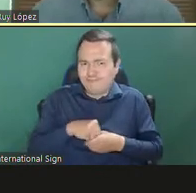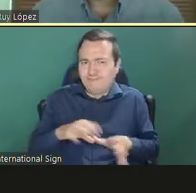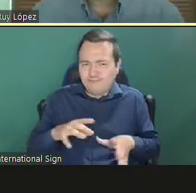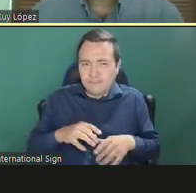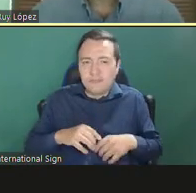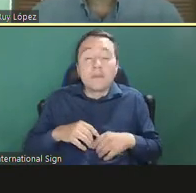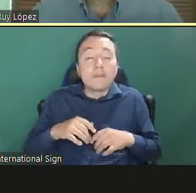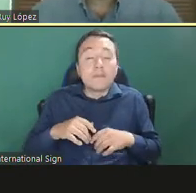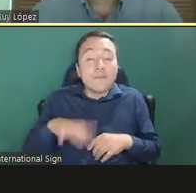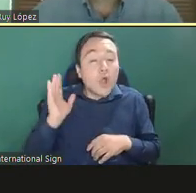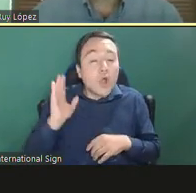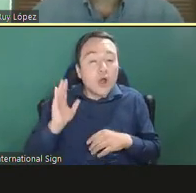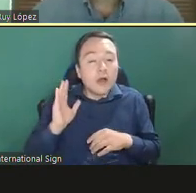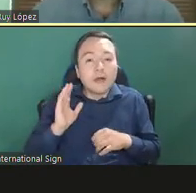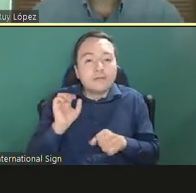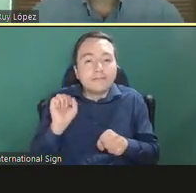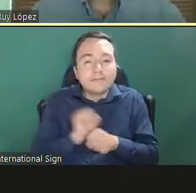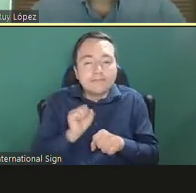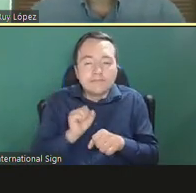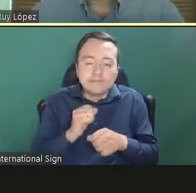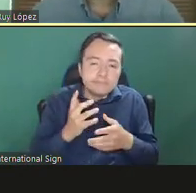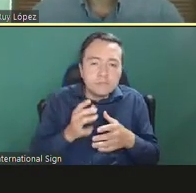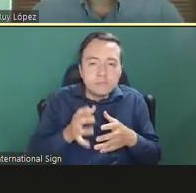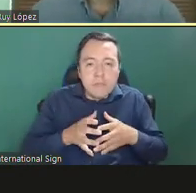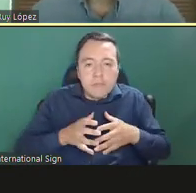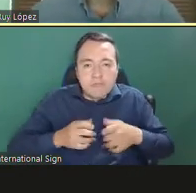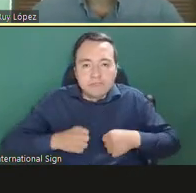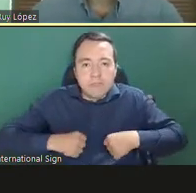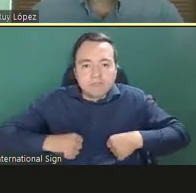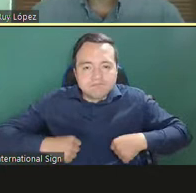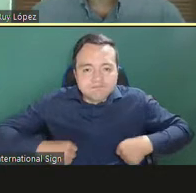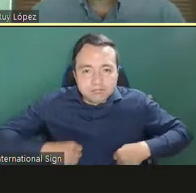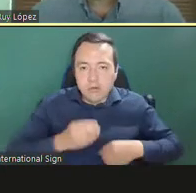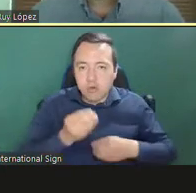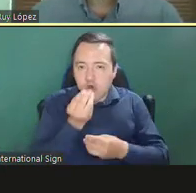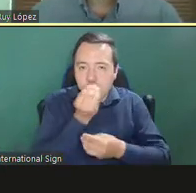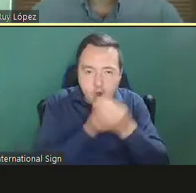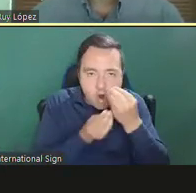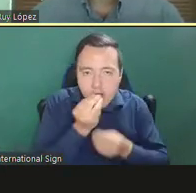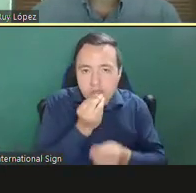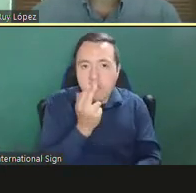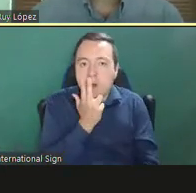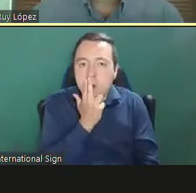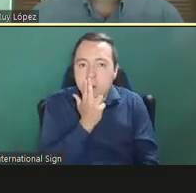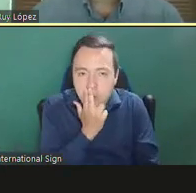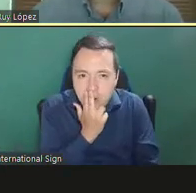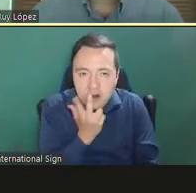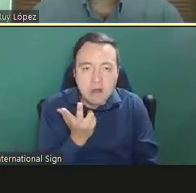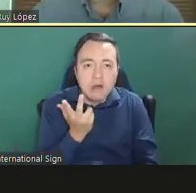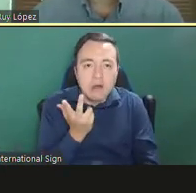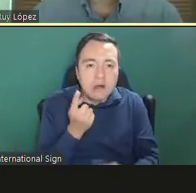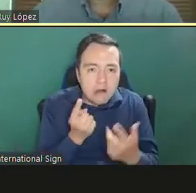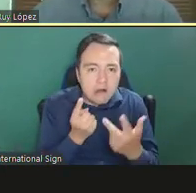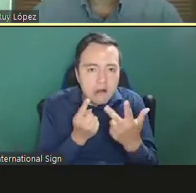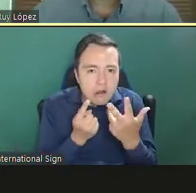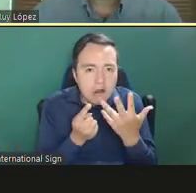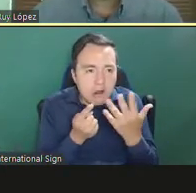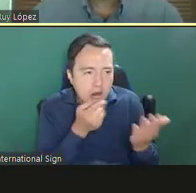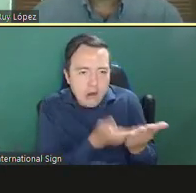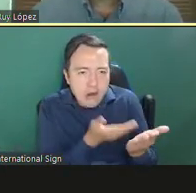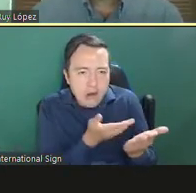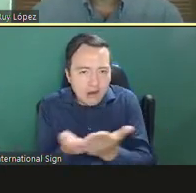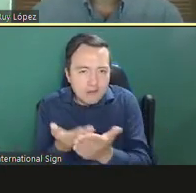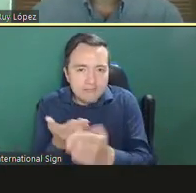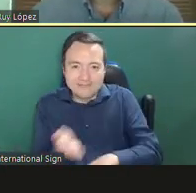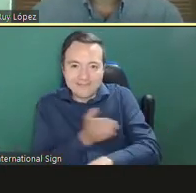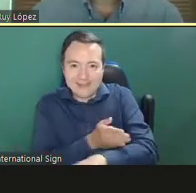pero no solamente obesidad mala alimentación consumo de tabaco y muchos de los factores de riesgo que tanto el doctor gene como